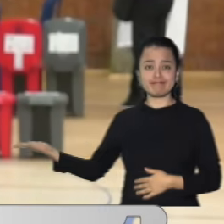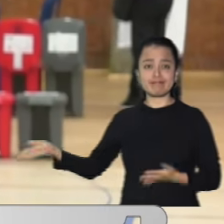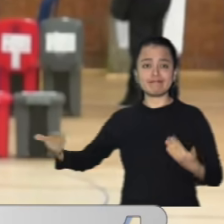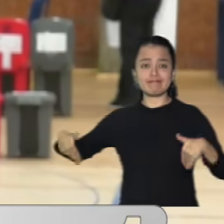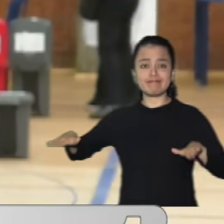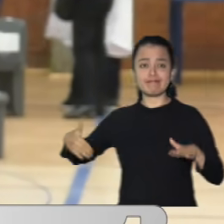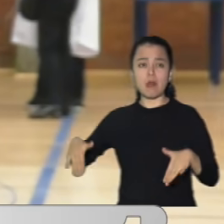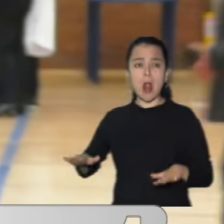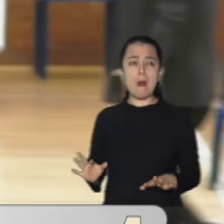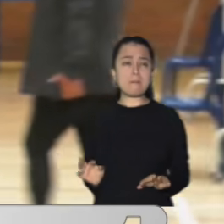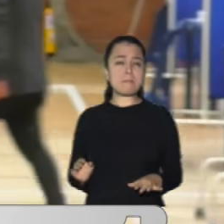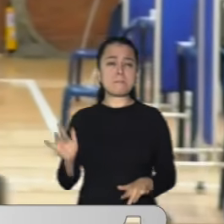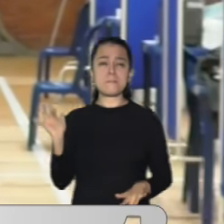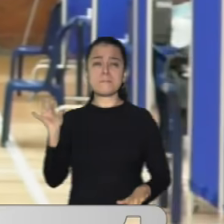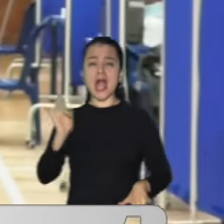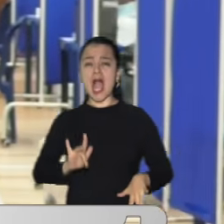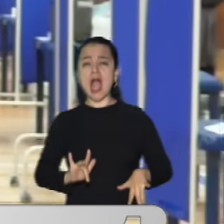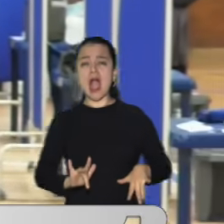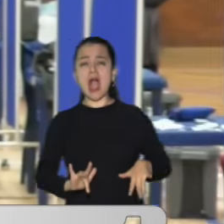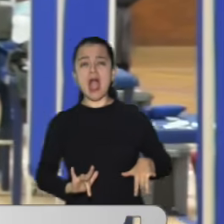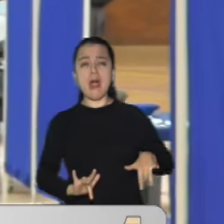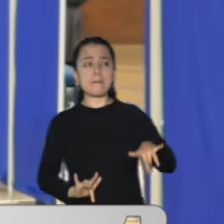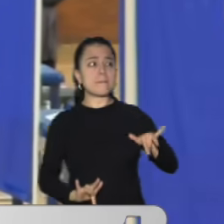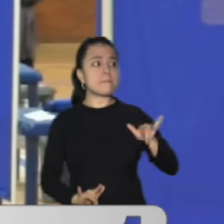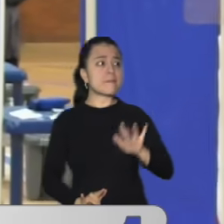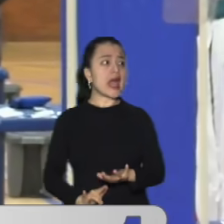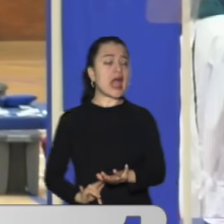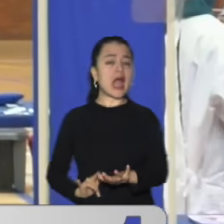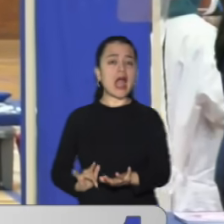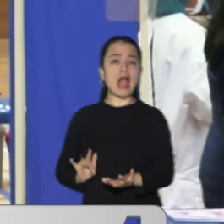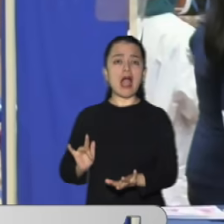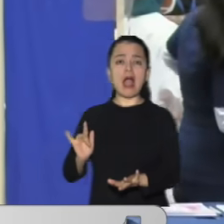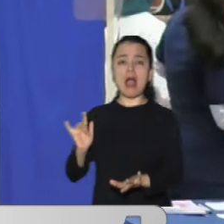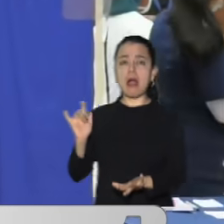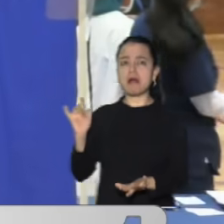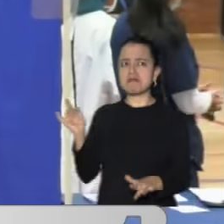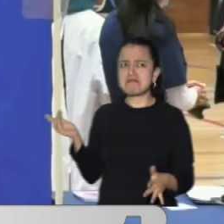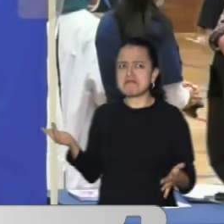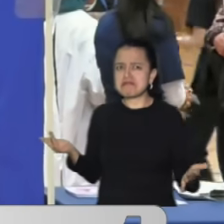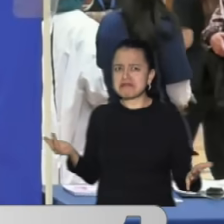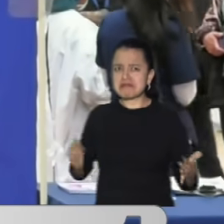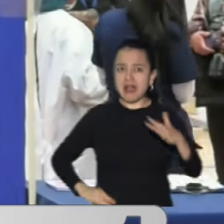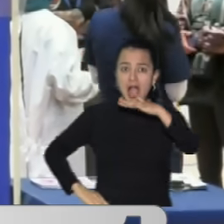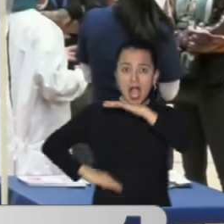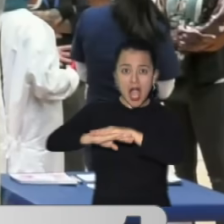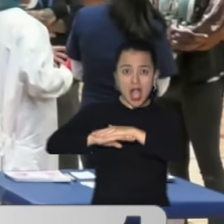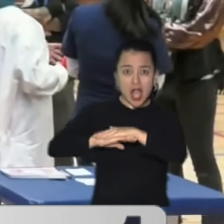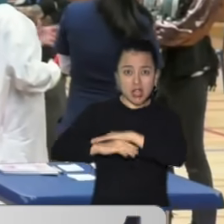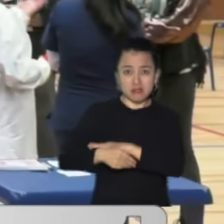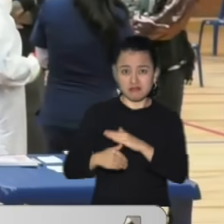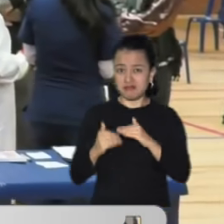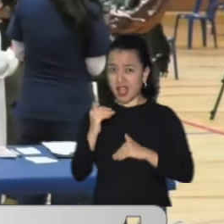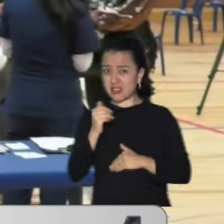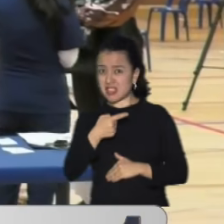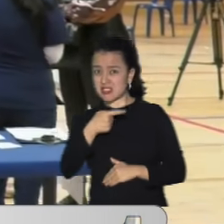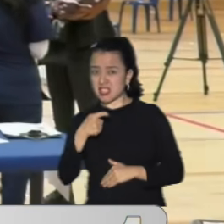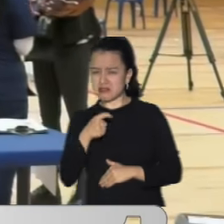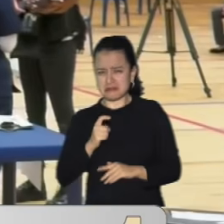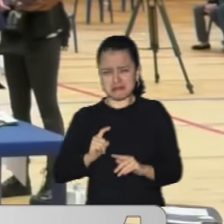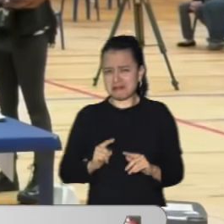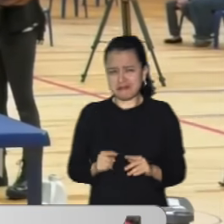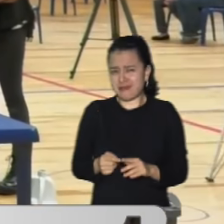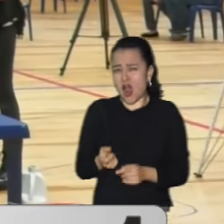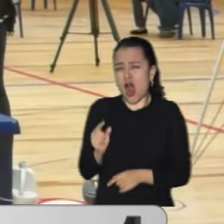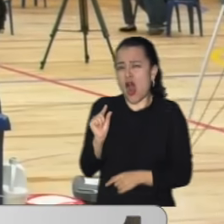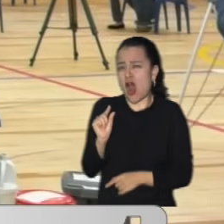de inmunización. Estamos aquí desde las 8 de la mañana y realmente no han llegado más de 100 personas a recibir la vacuna contra el COVID-19. Luisa, los